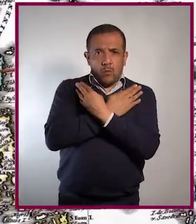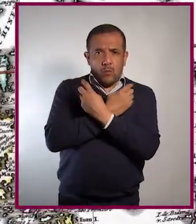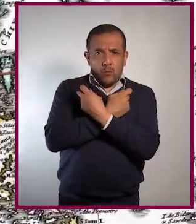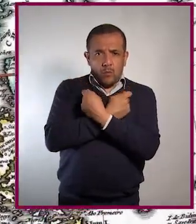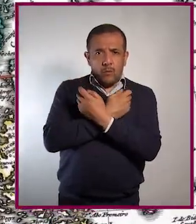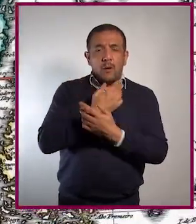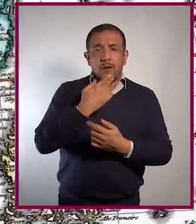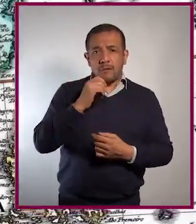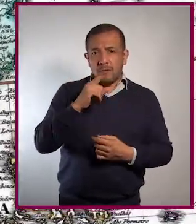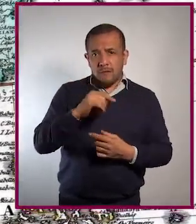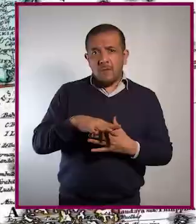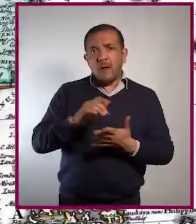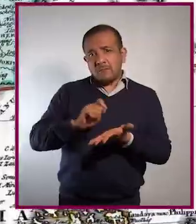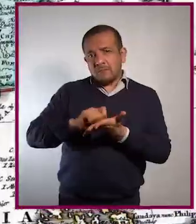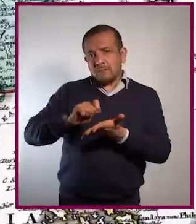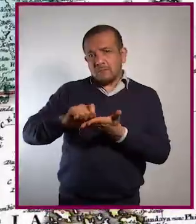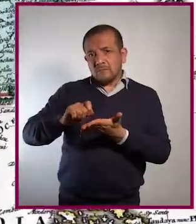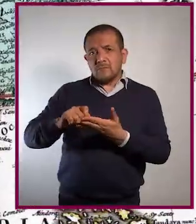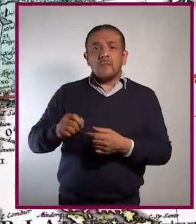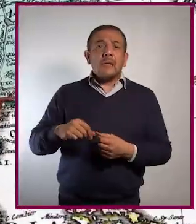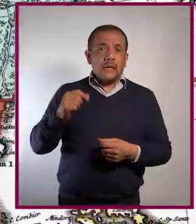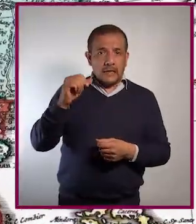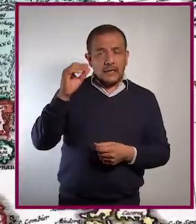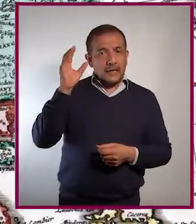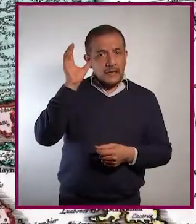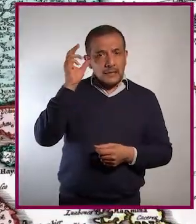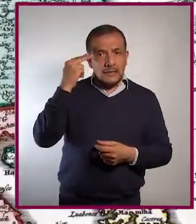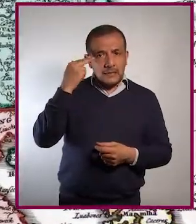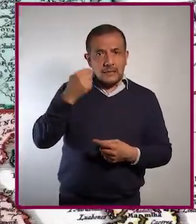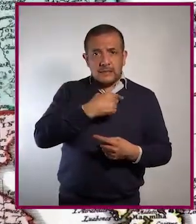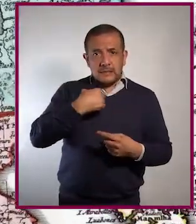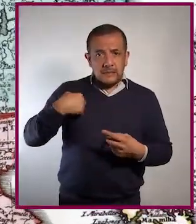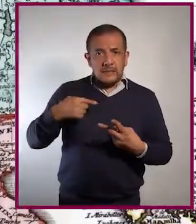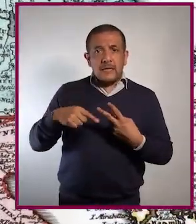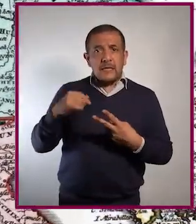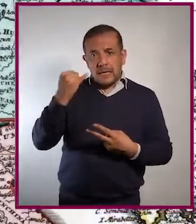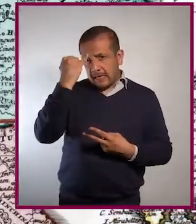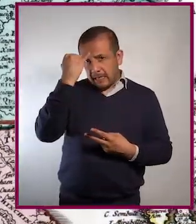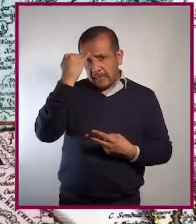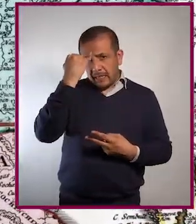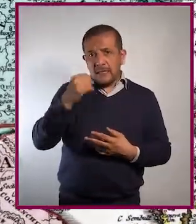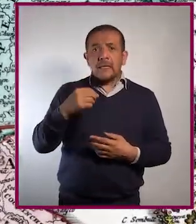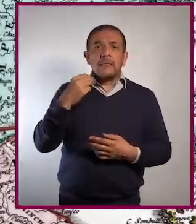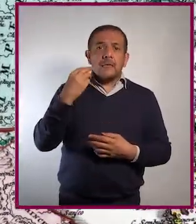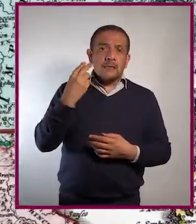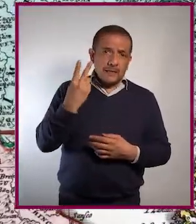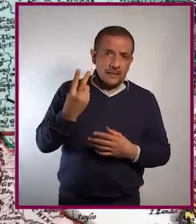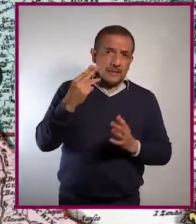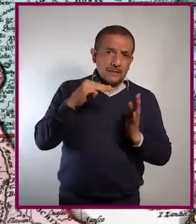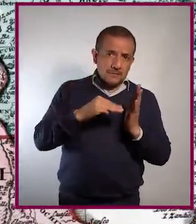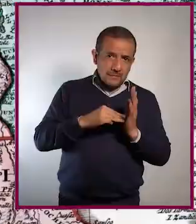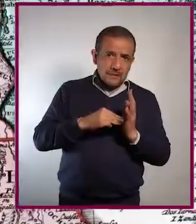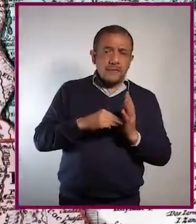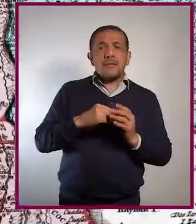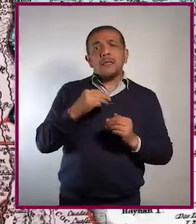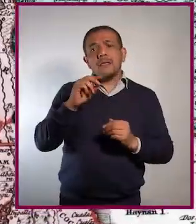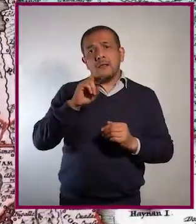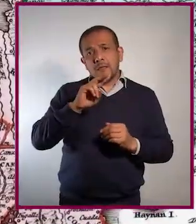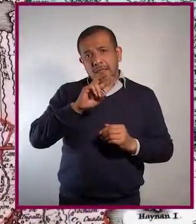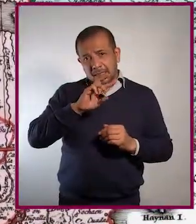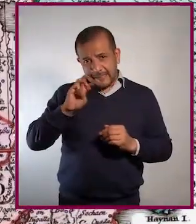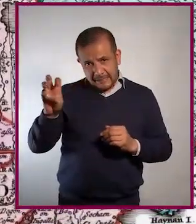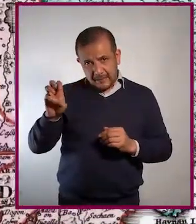antiguos, encontrados en documentos escritos en India y en China, datan de hace 3300 y 2300